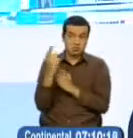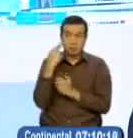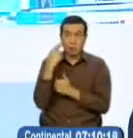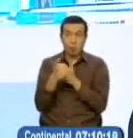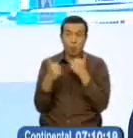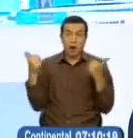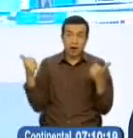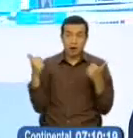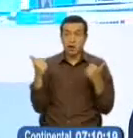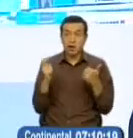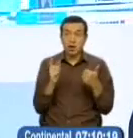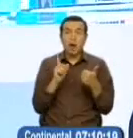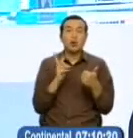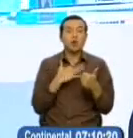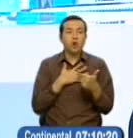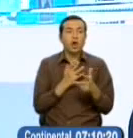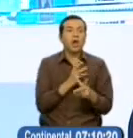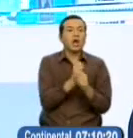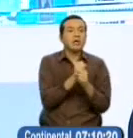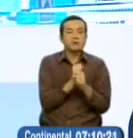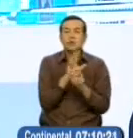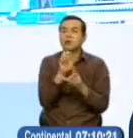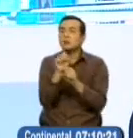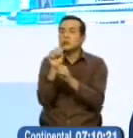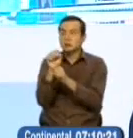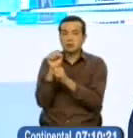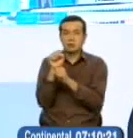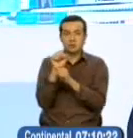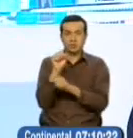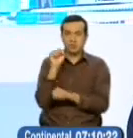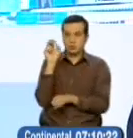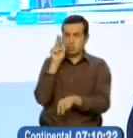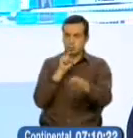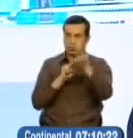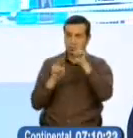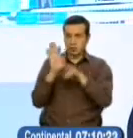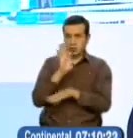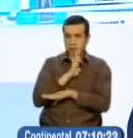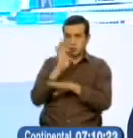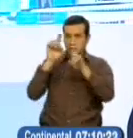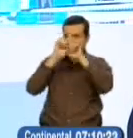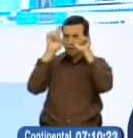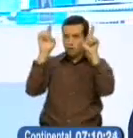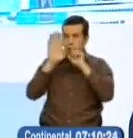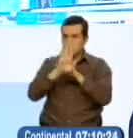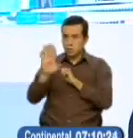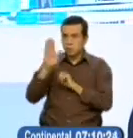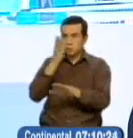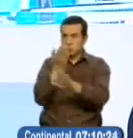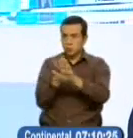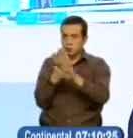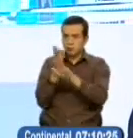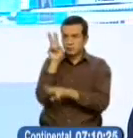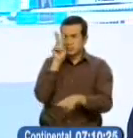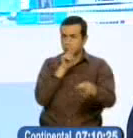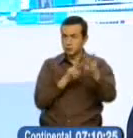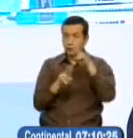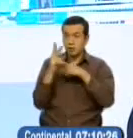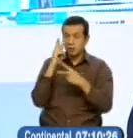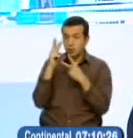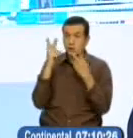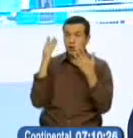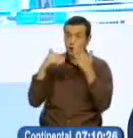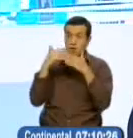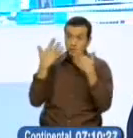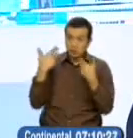postular. Nosotros haremos un análisis técnico y económico de las empresas y de sus propuestas, y basado en esto